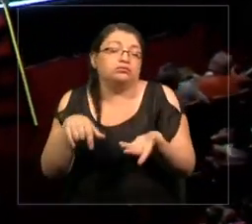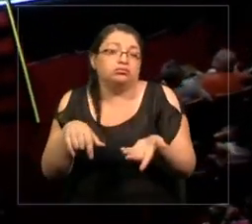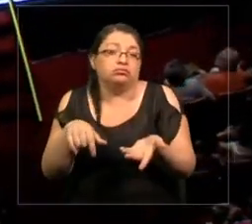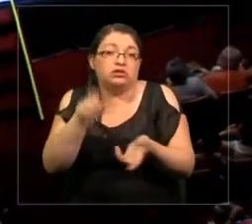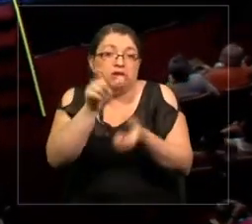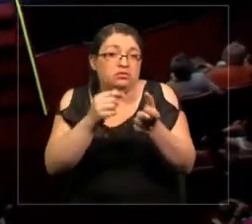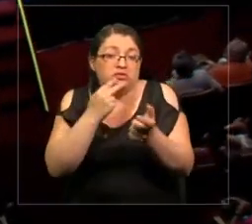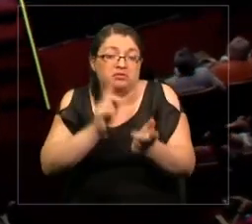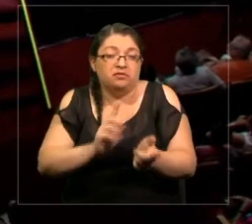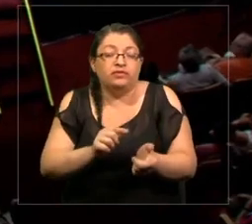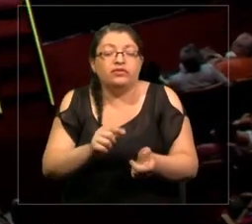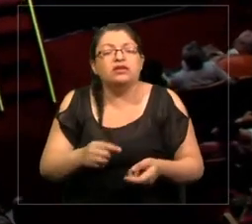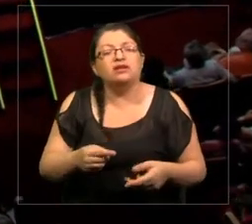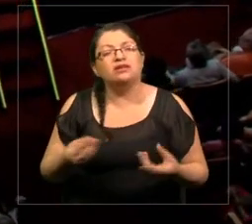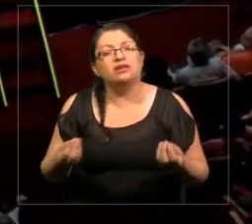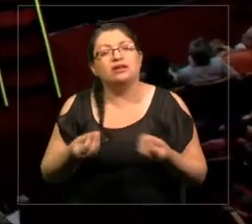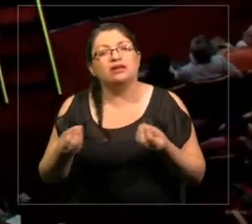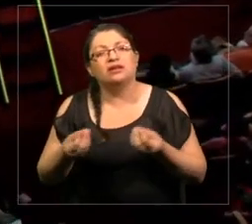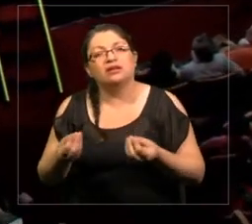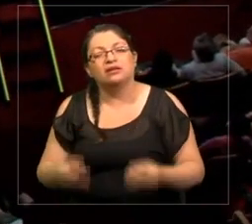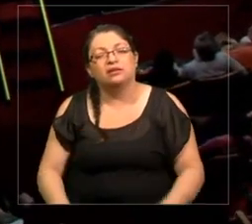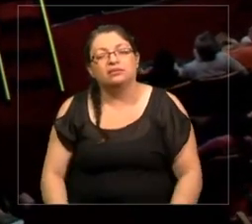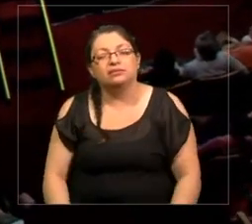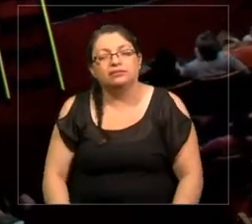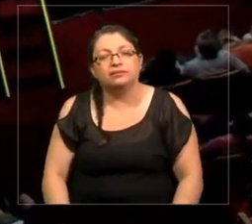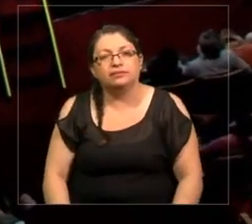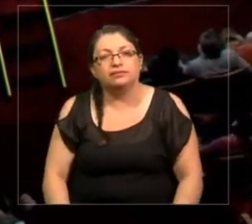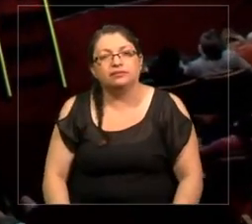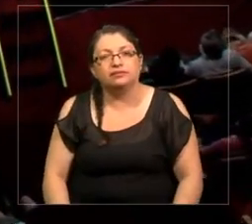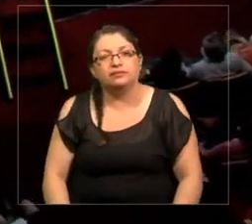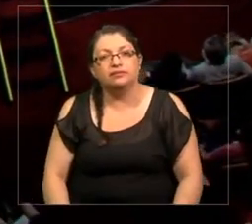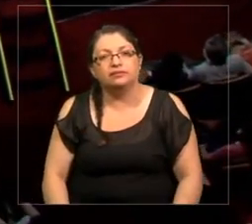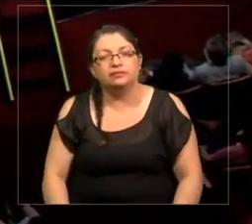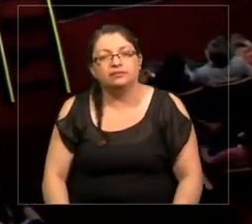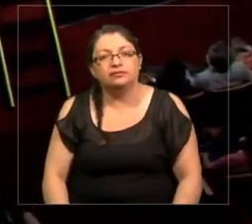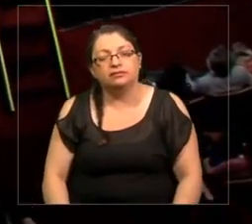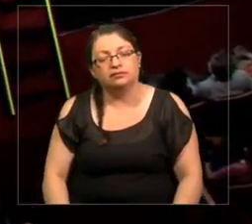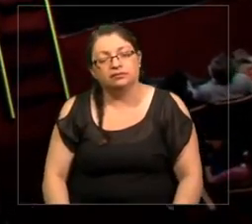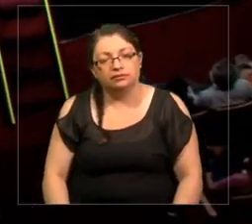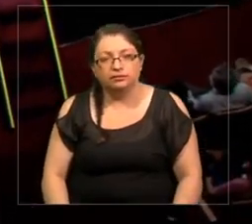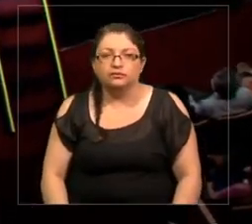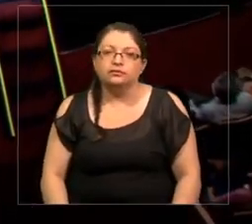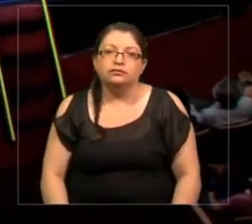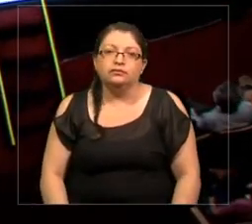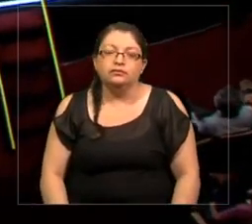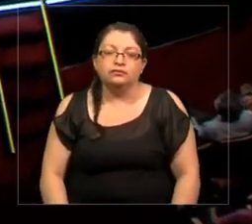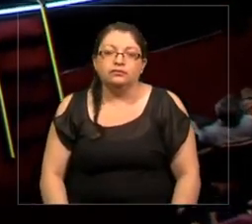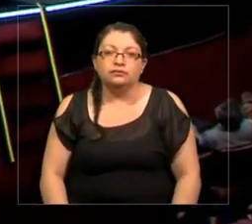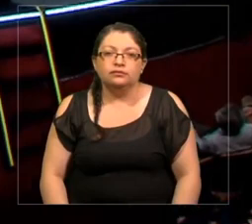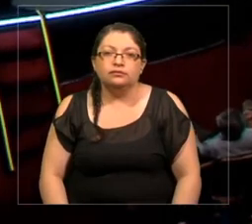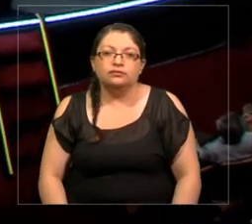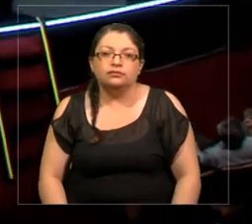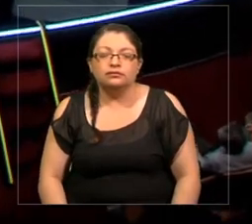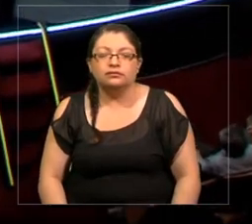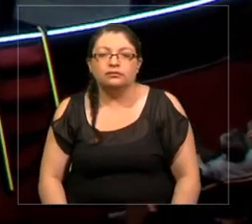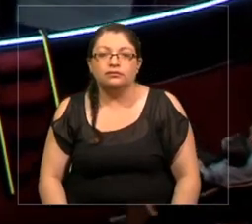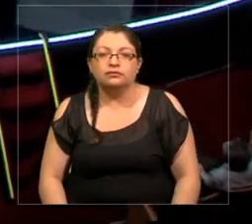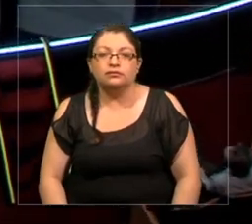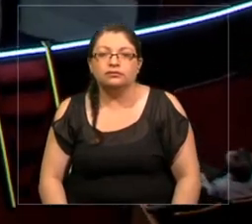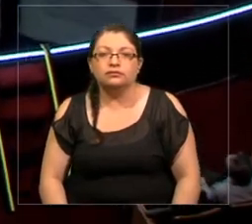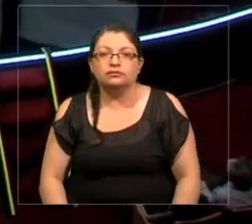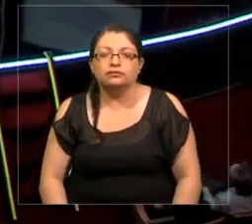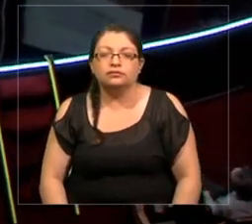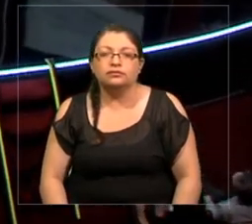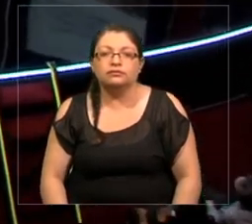ahora qué es lo que sucede con los impactos de estas de las